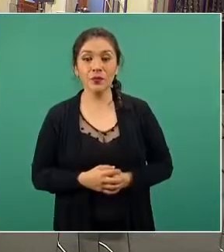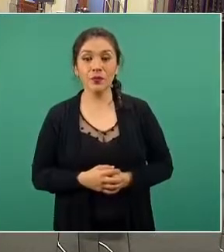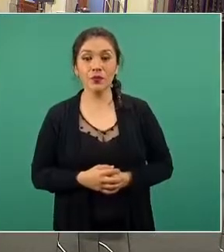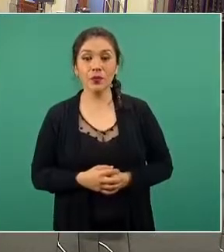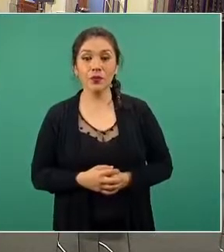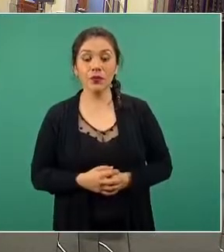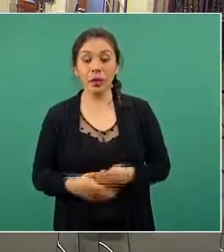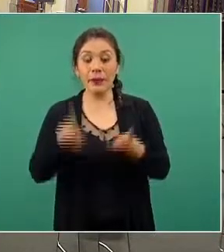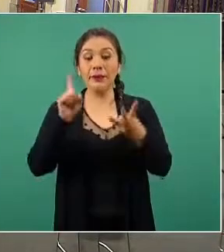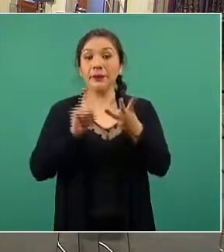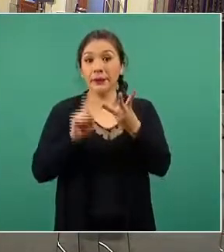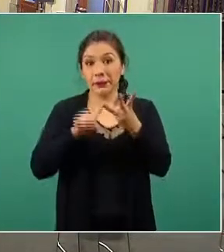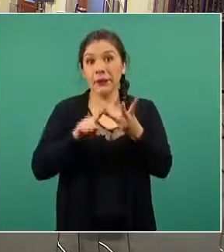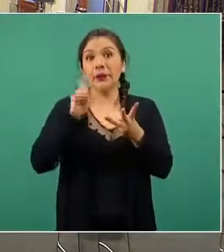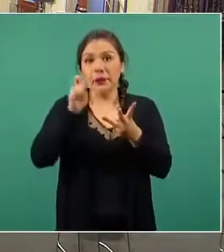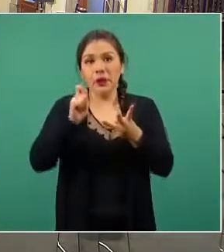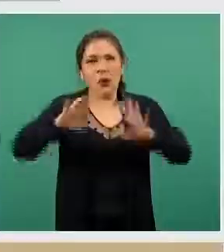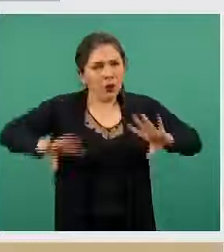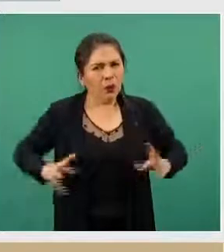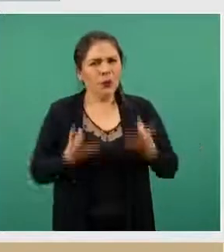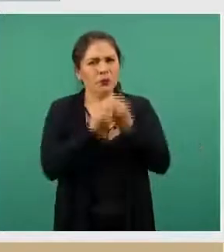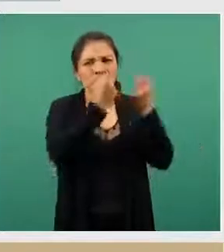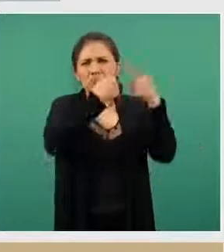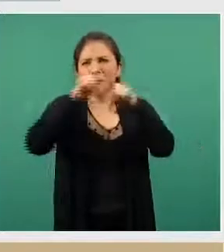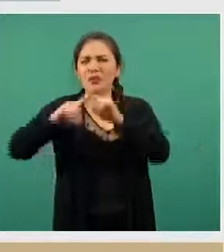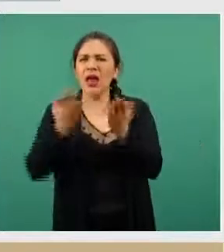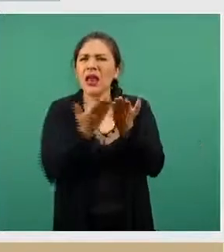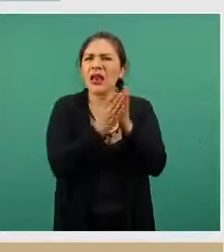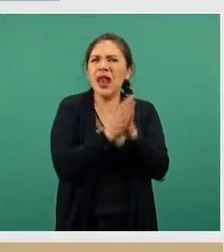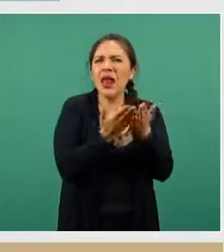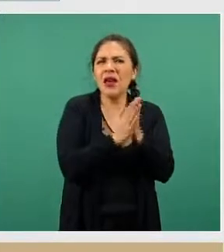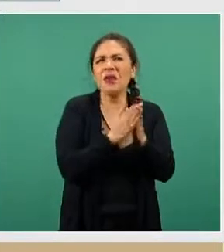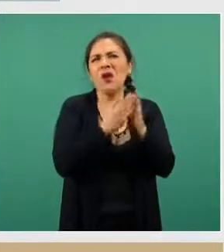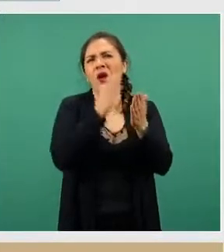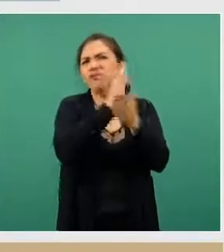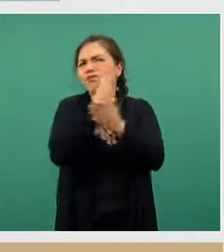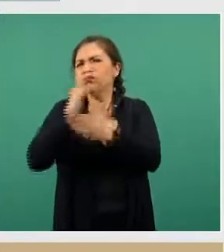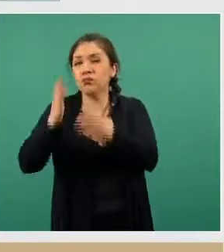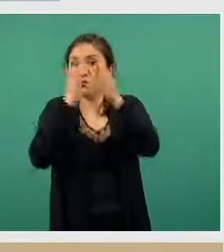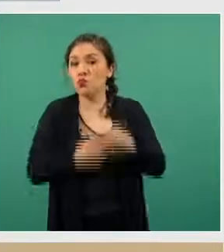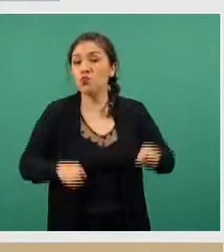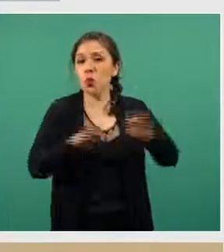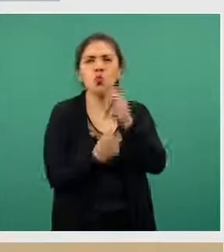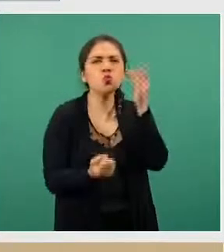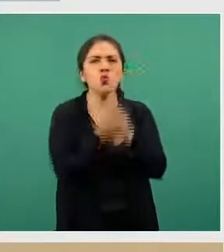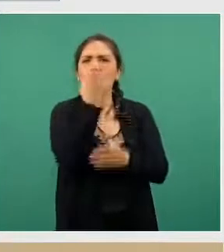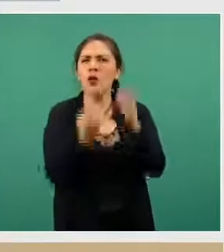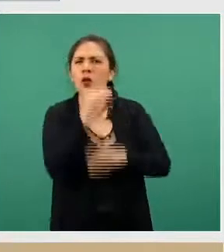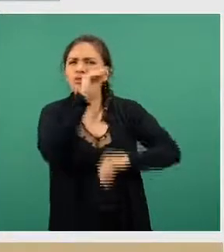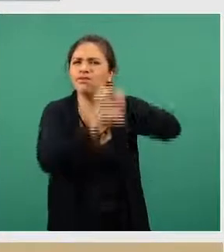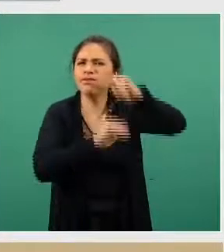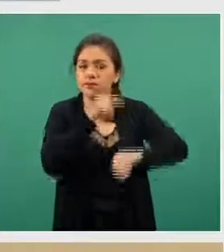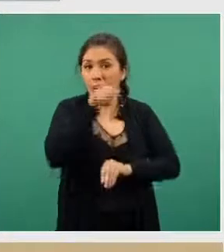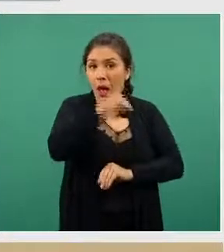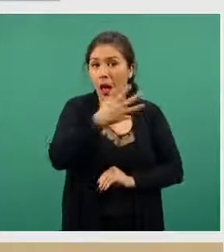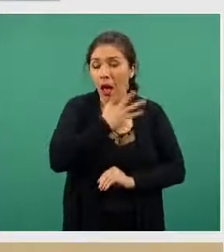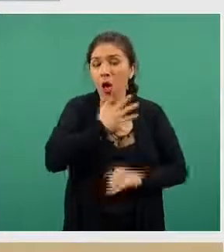El tercer componente, entonces, es todo este repertorio bibliográfico importante, actualizado,